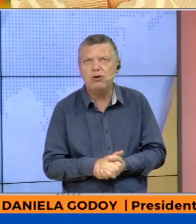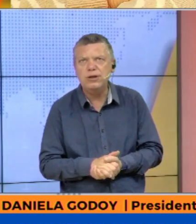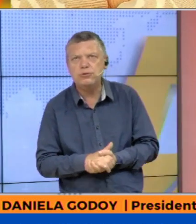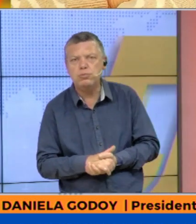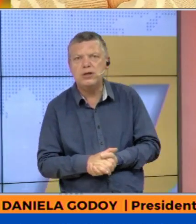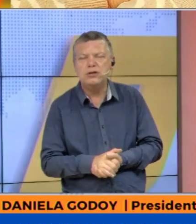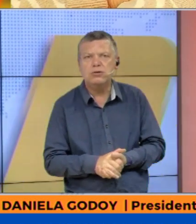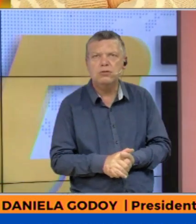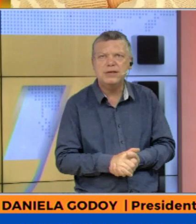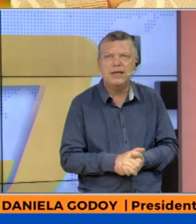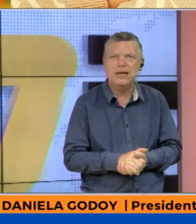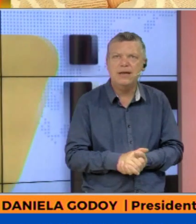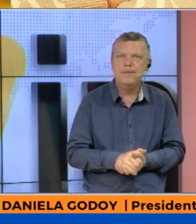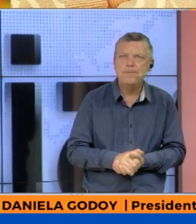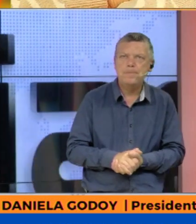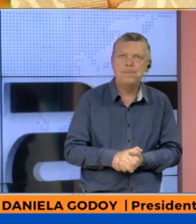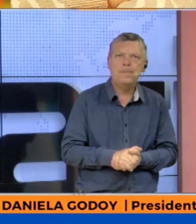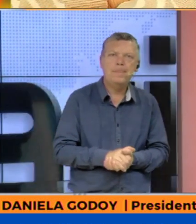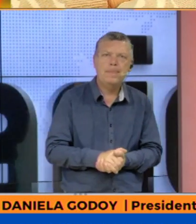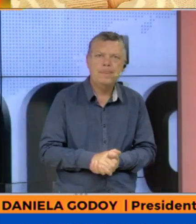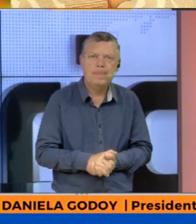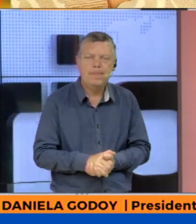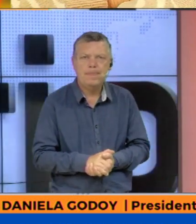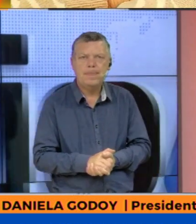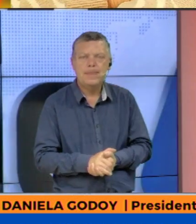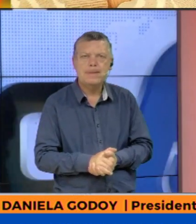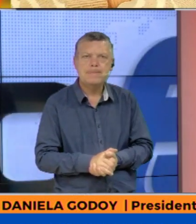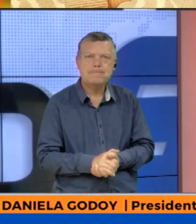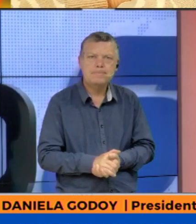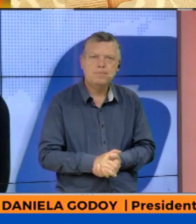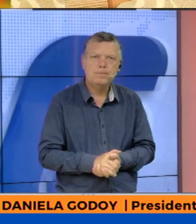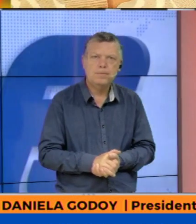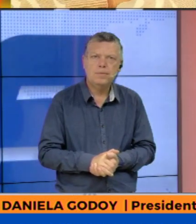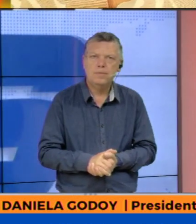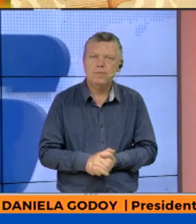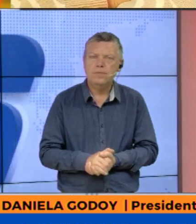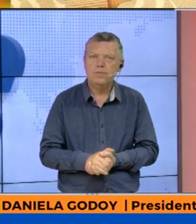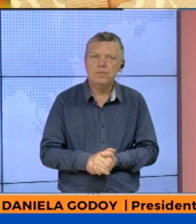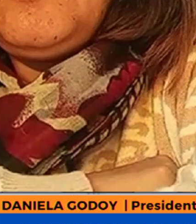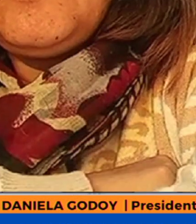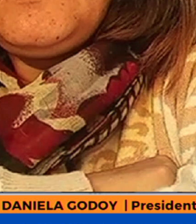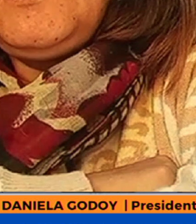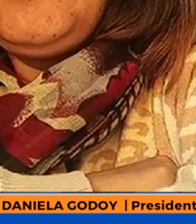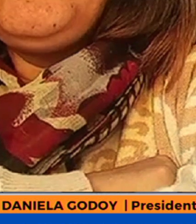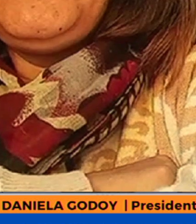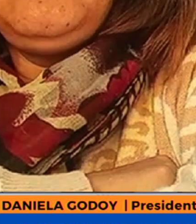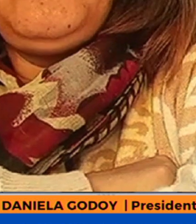edades. Coméntenos un poquitito, Presidenta. Sí, en la parte de capacitación